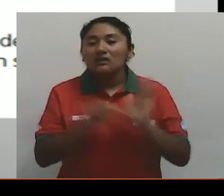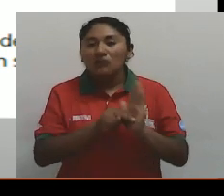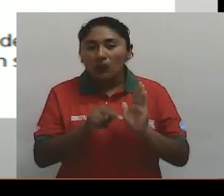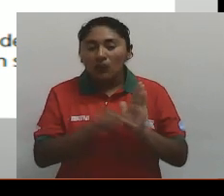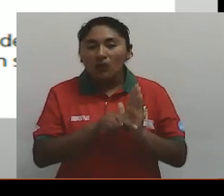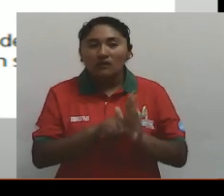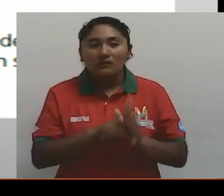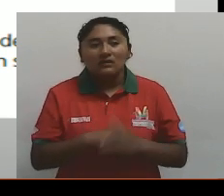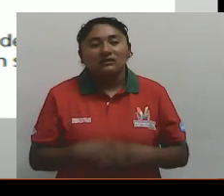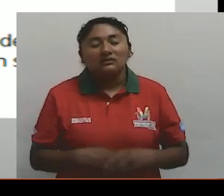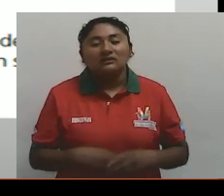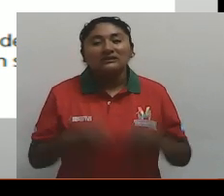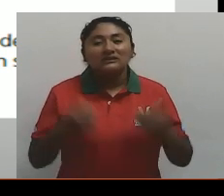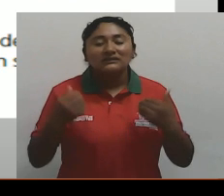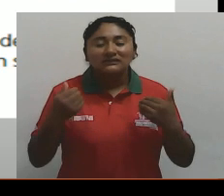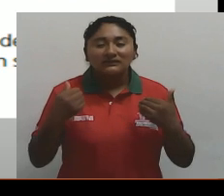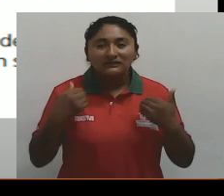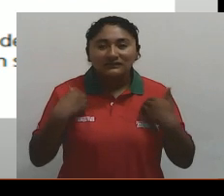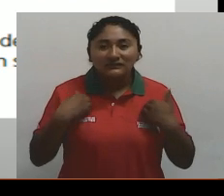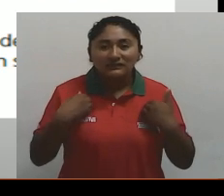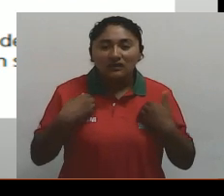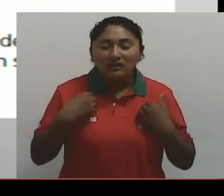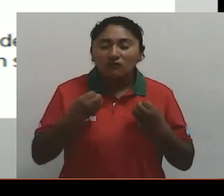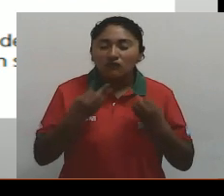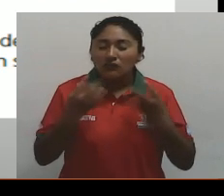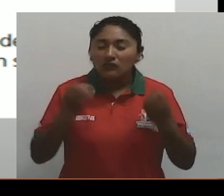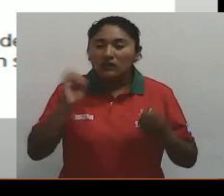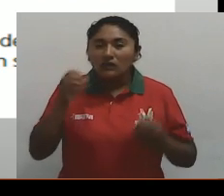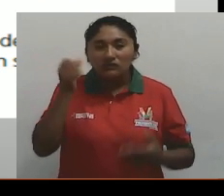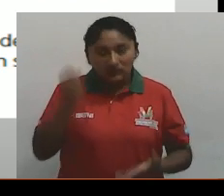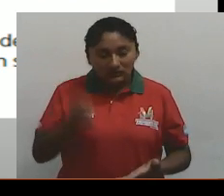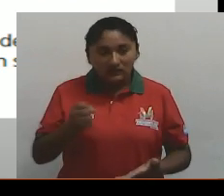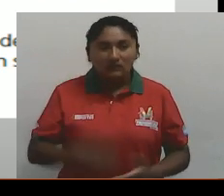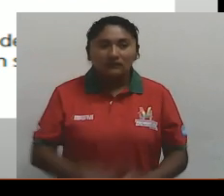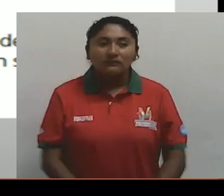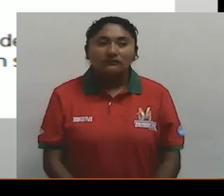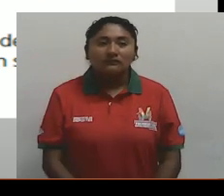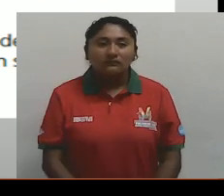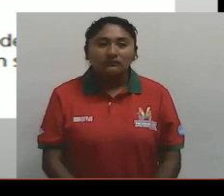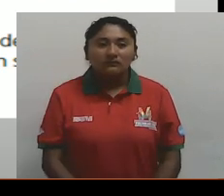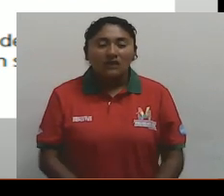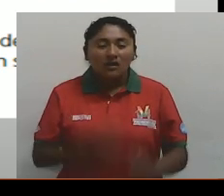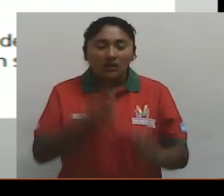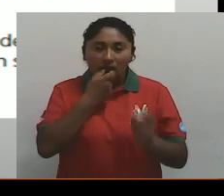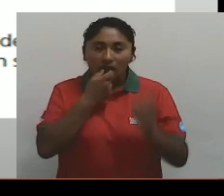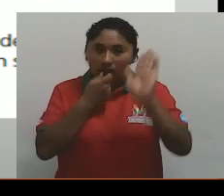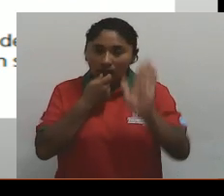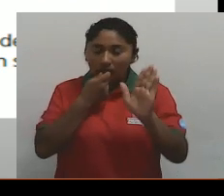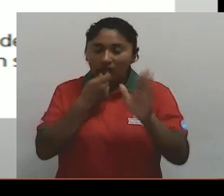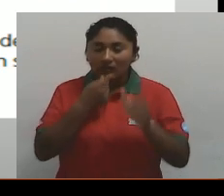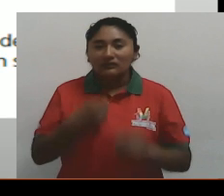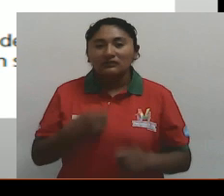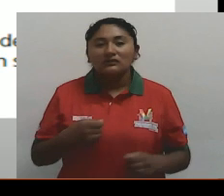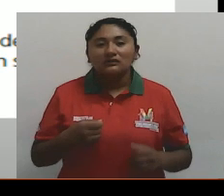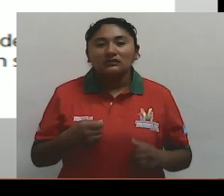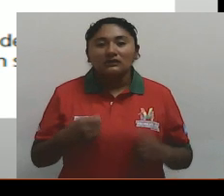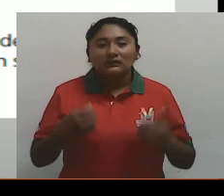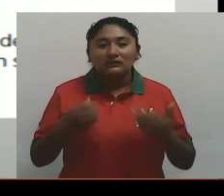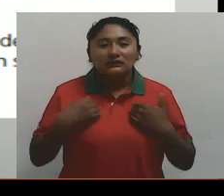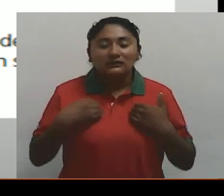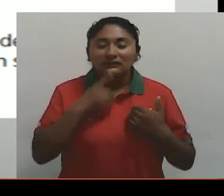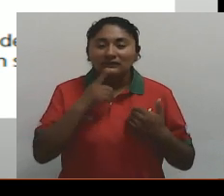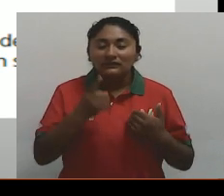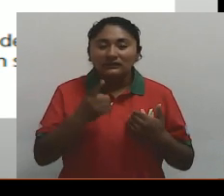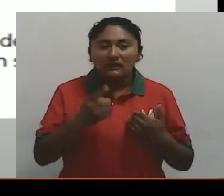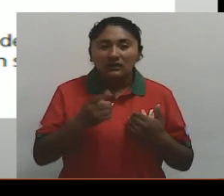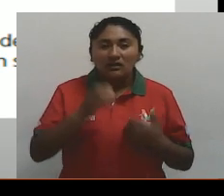justicia. Esto requiere de un gran elemento de confianza. El árbitro debe ser confiable para permitir que los jugadores entretengan,